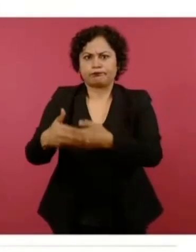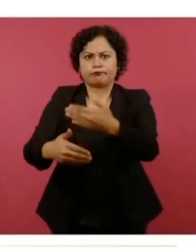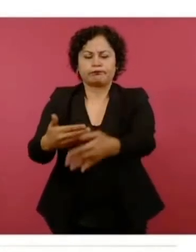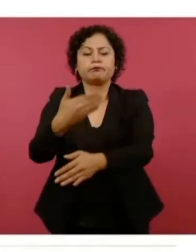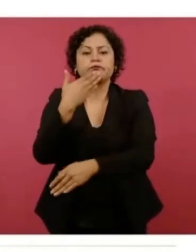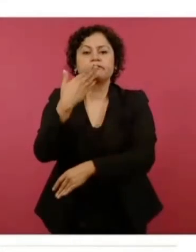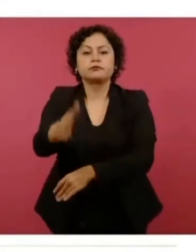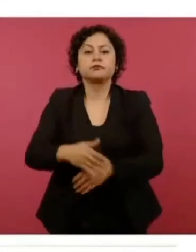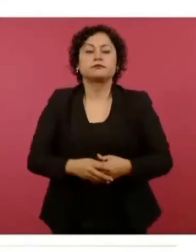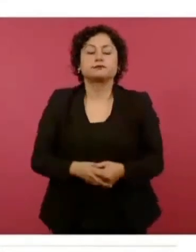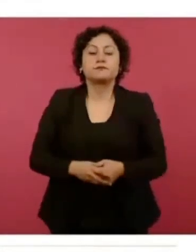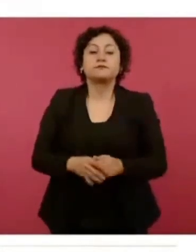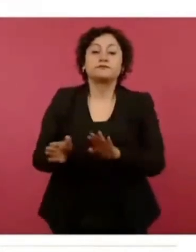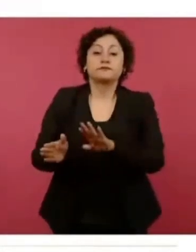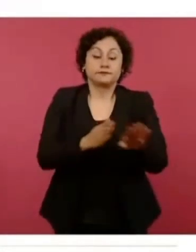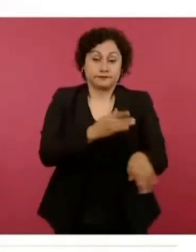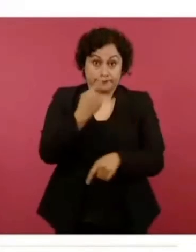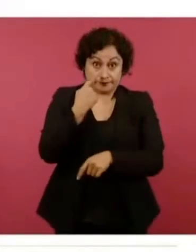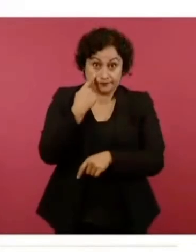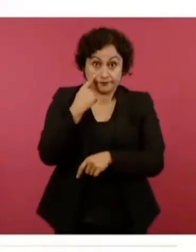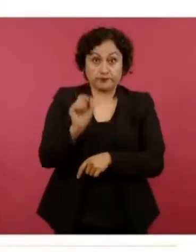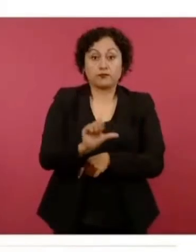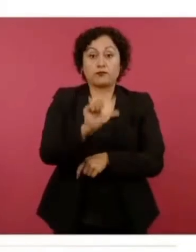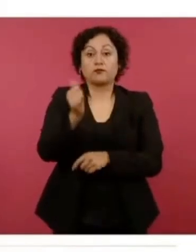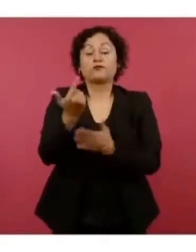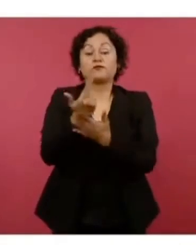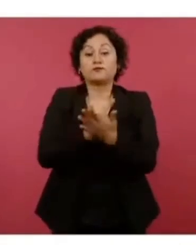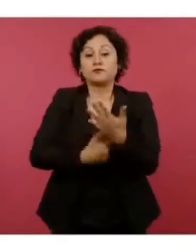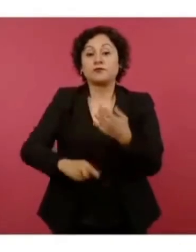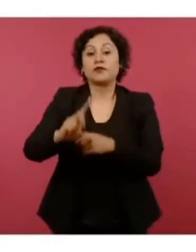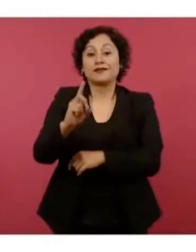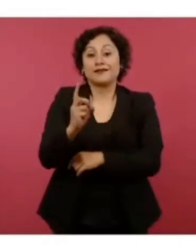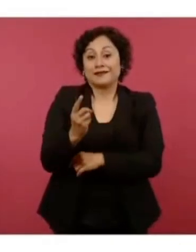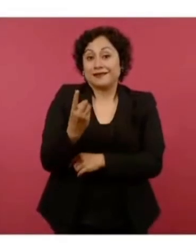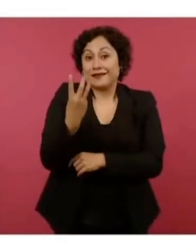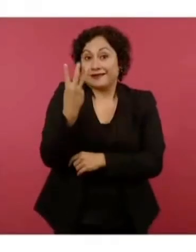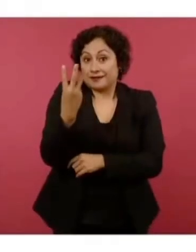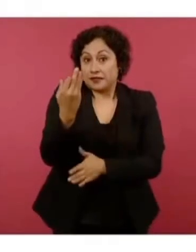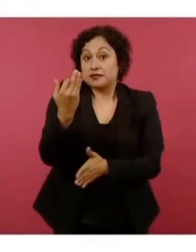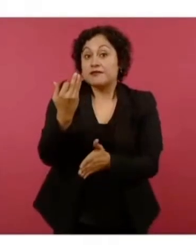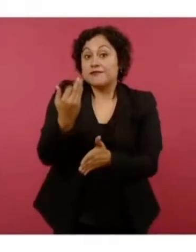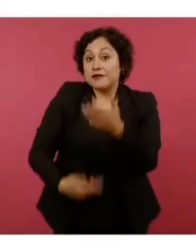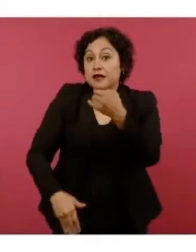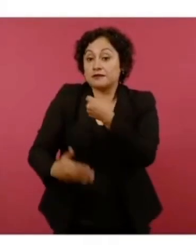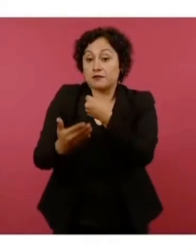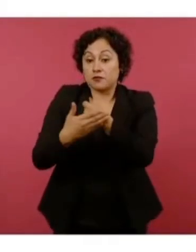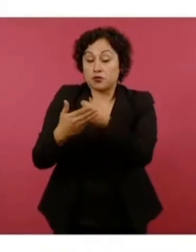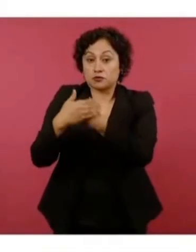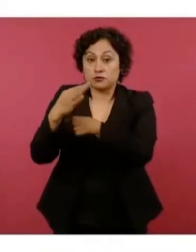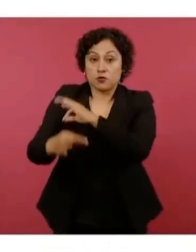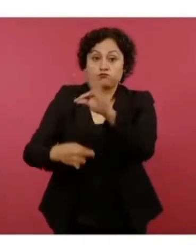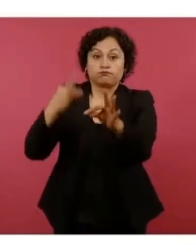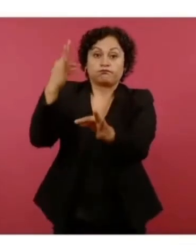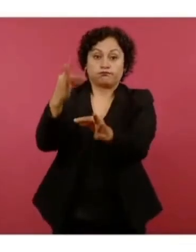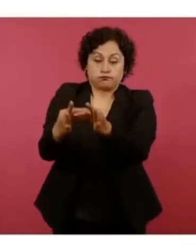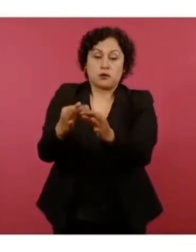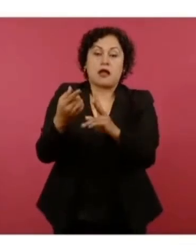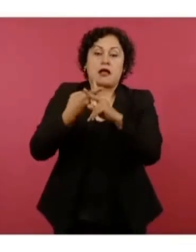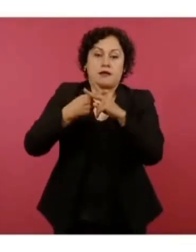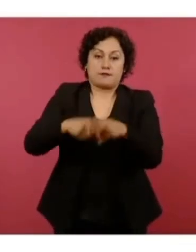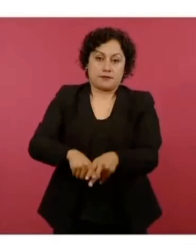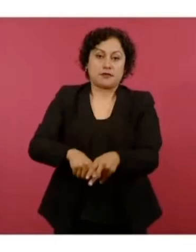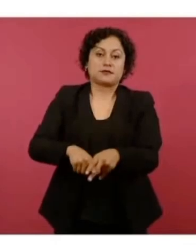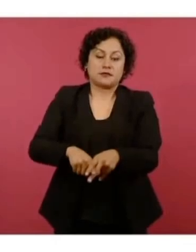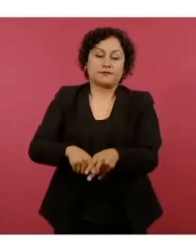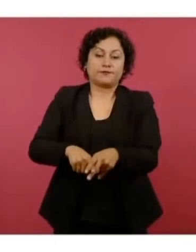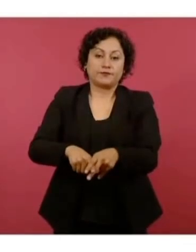siguiente vemos los hospitales, otros 33 que están en proceso de conclusión, equipamiento y puesta en operación. En abril y